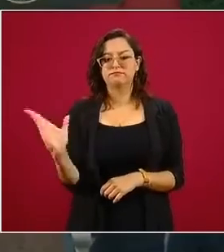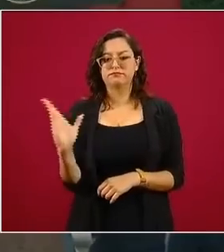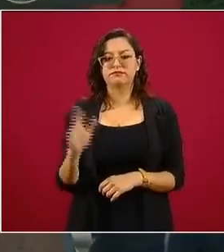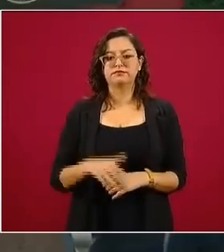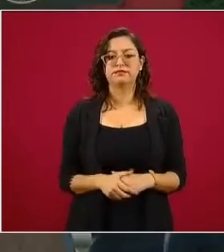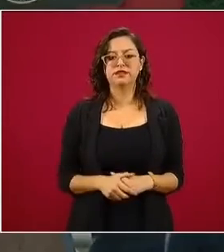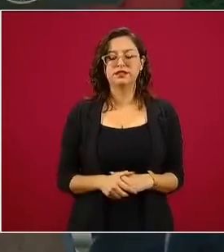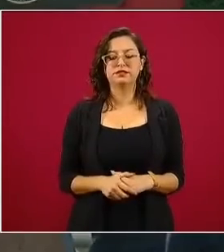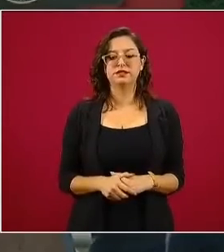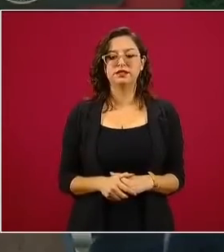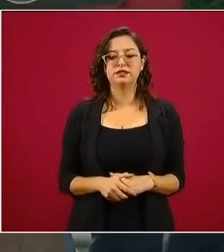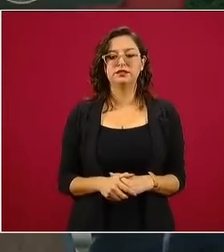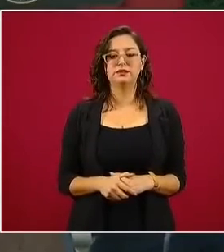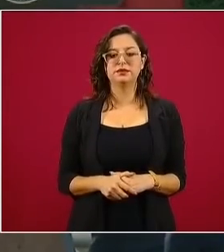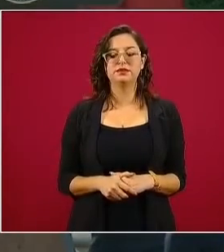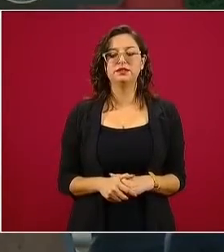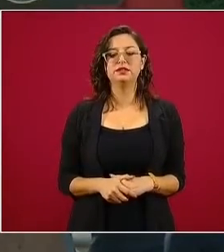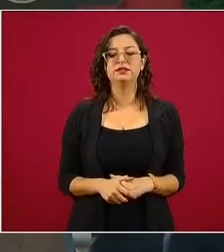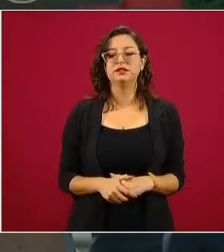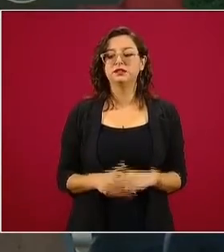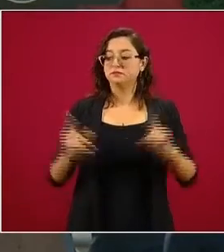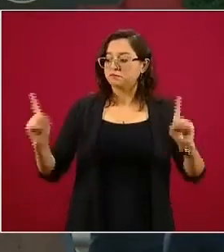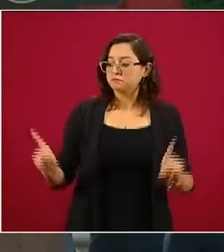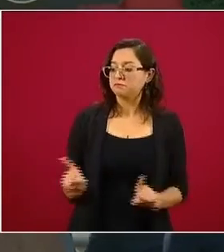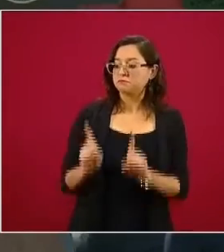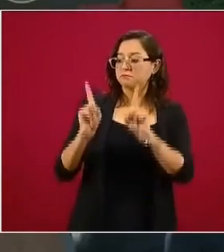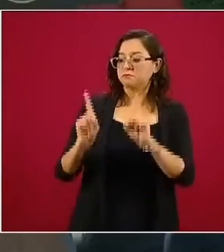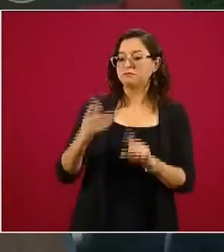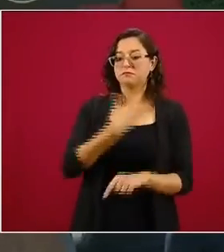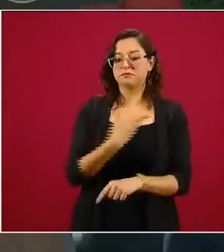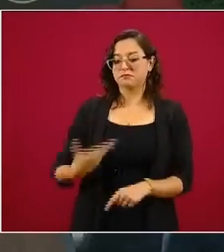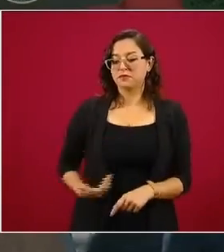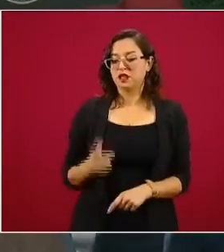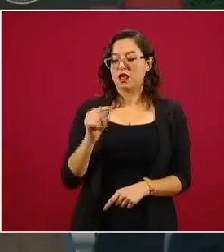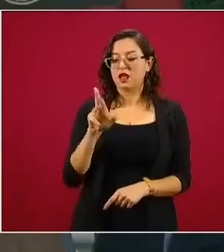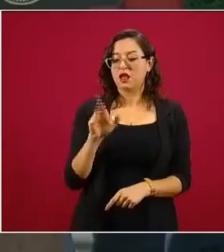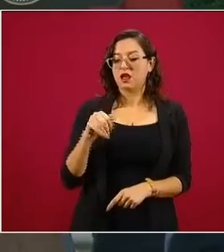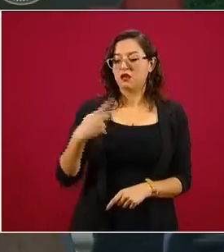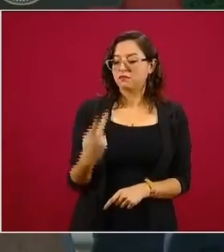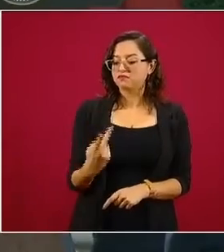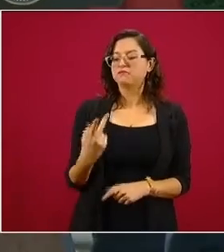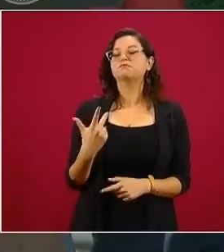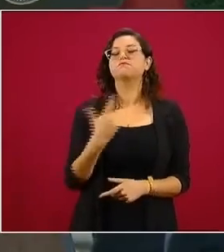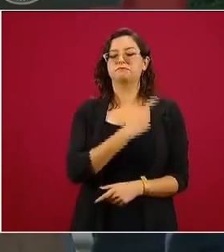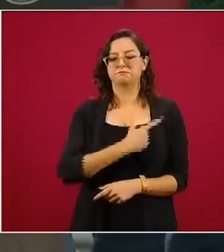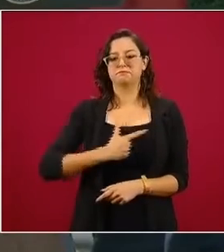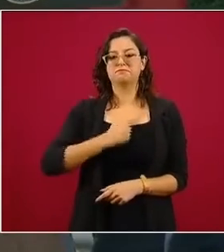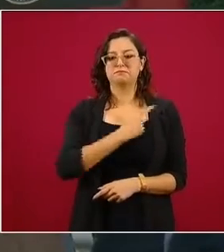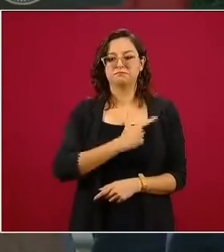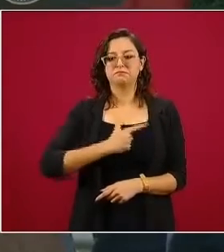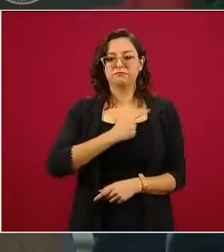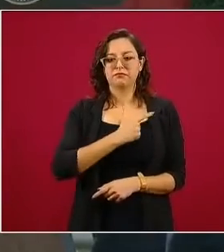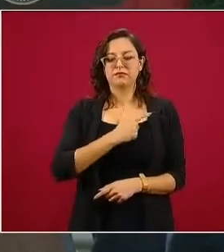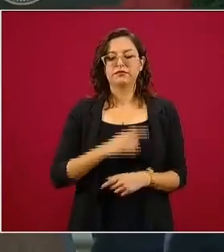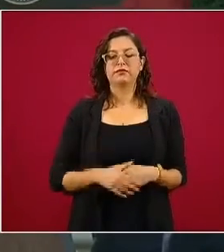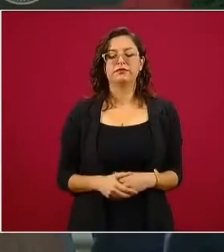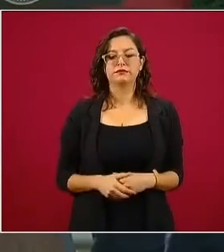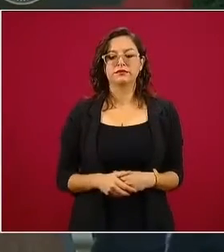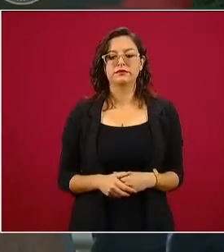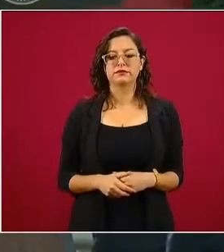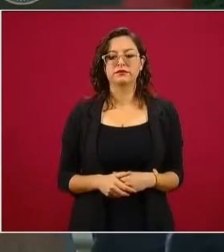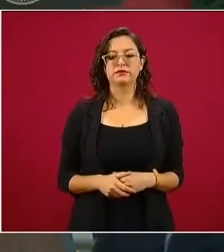celebro este encuentro con usted, presidente Trump. Mi visita